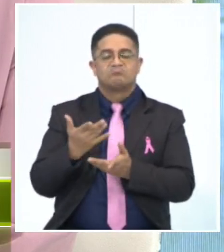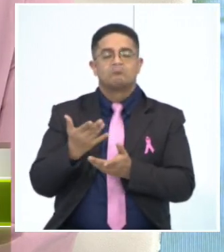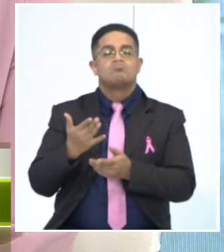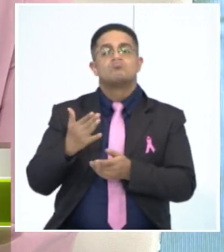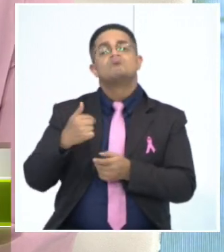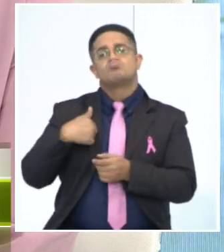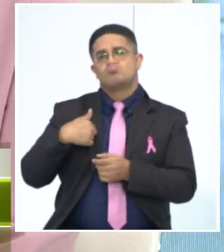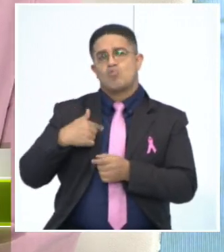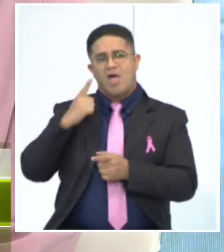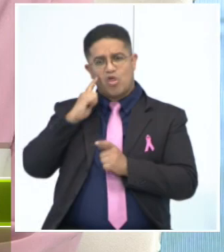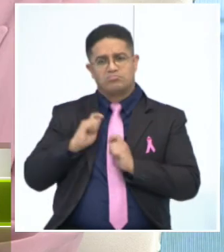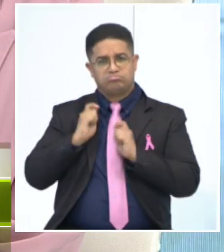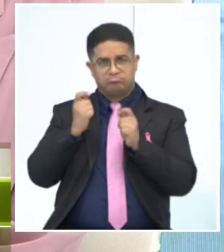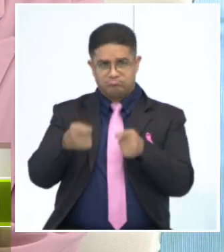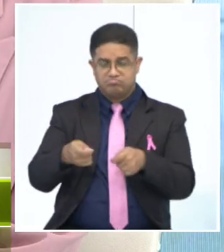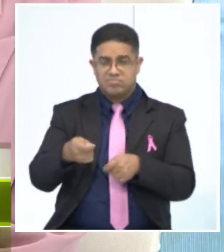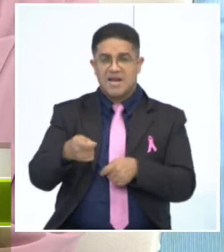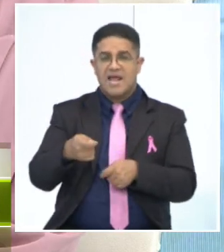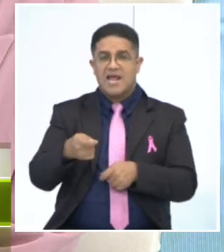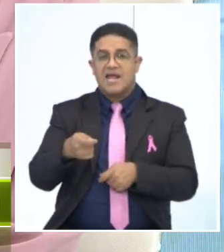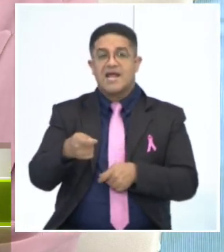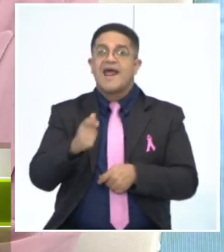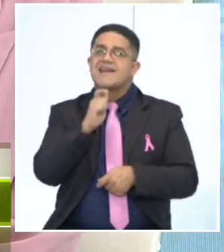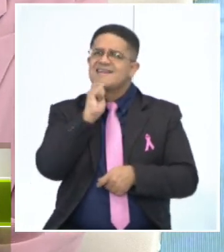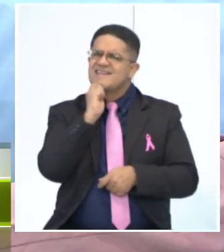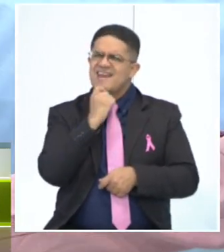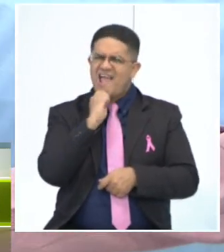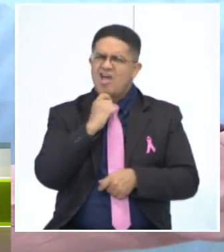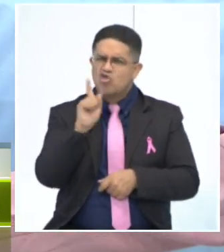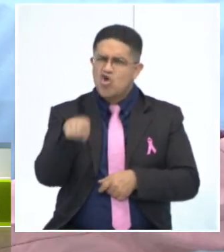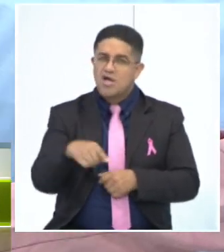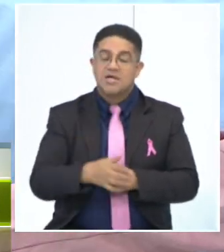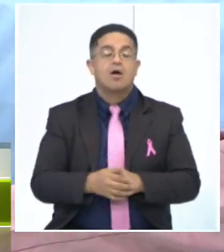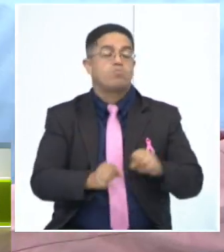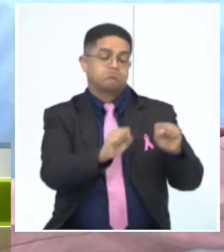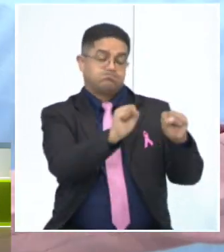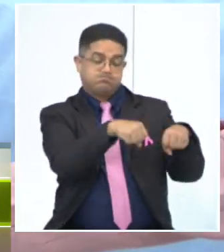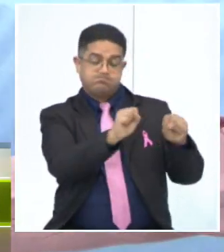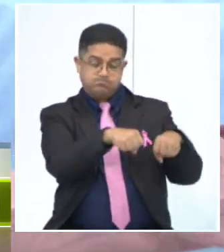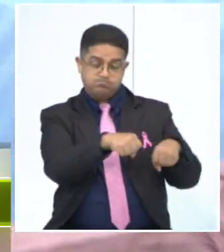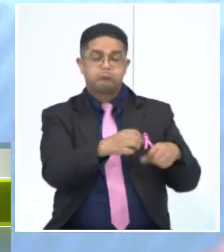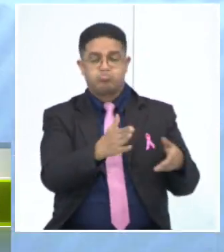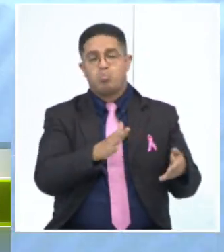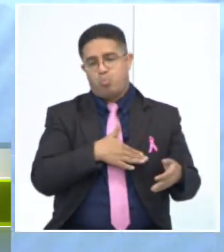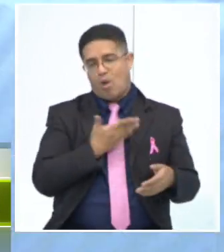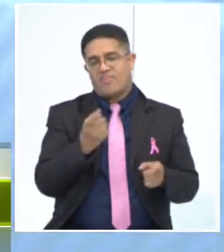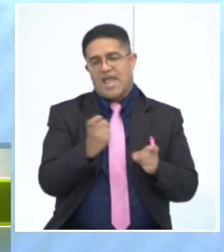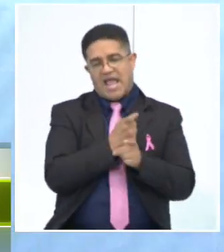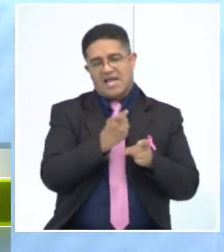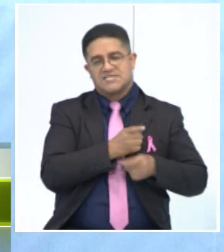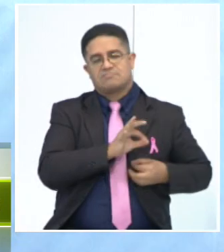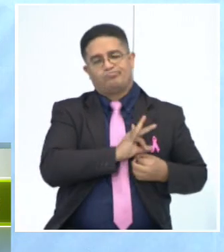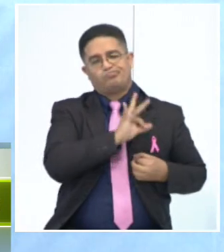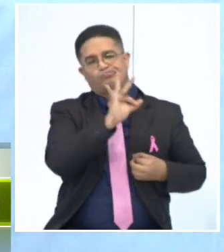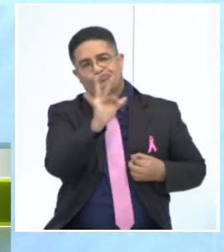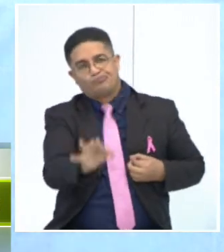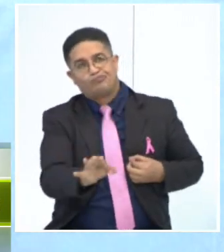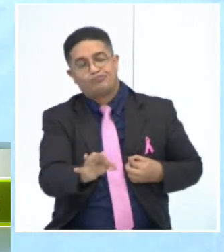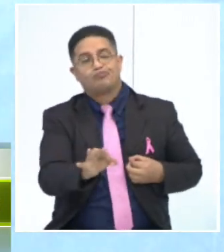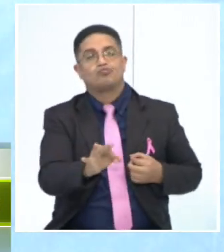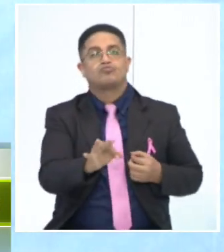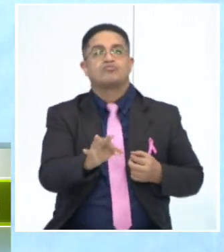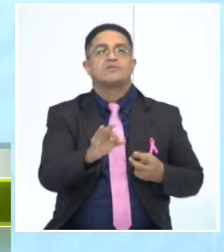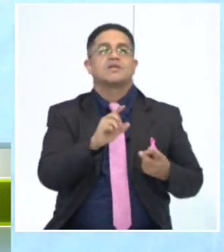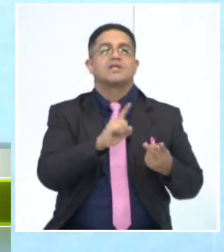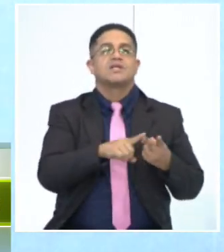de tenerlo las nietas? Gracias, un abrazo. Sí, existe un cáncer de mama hereditable, o sea que puede pasar de una generación a otra